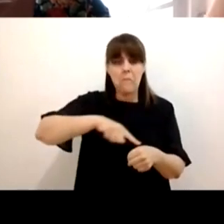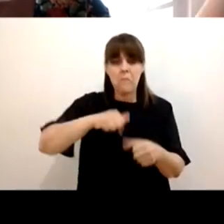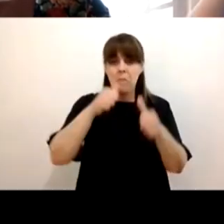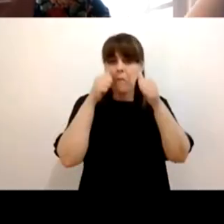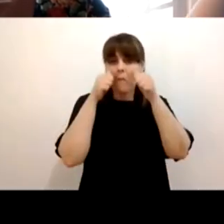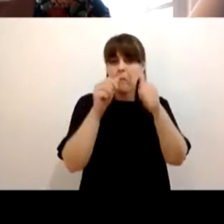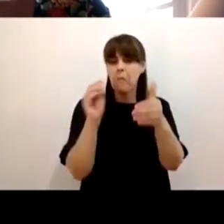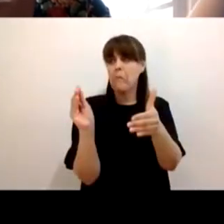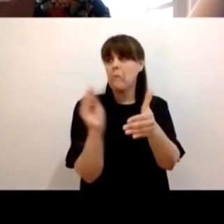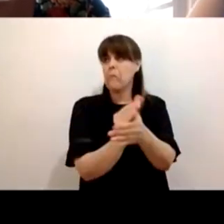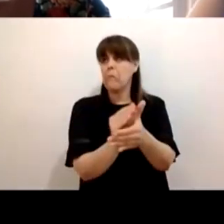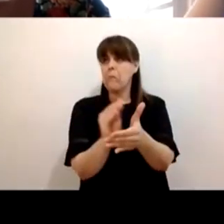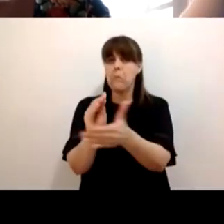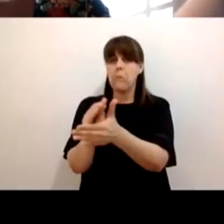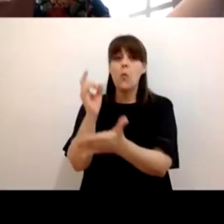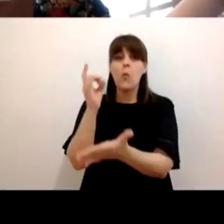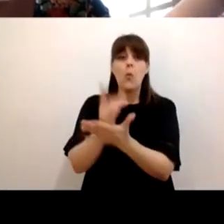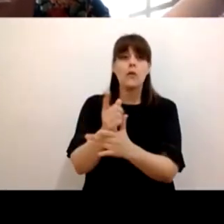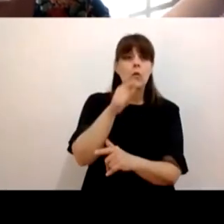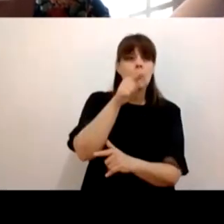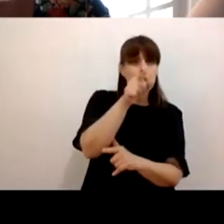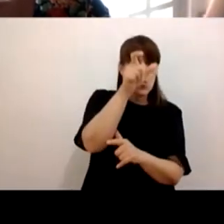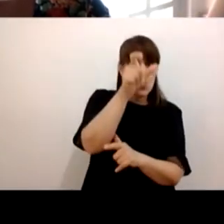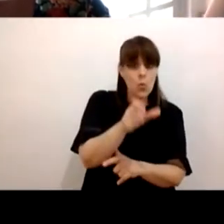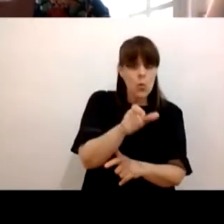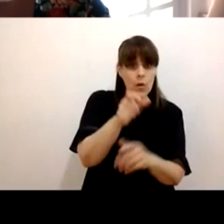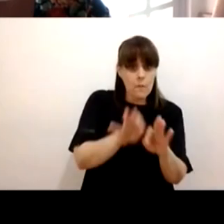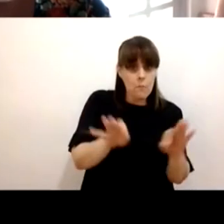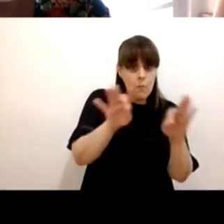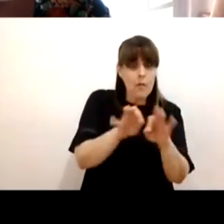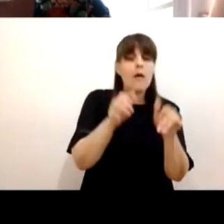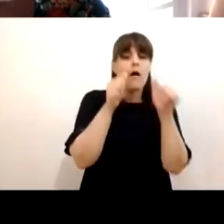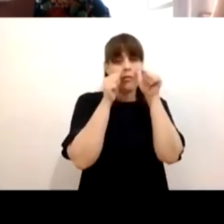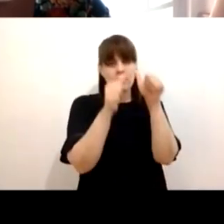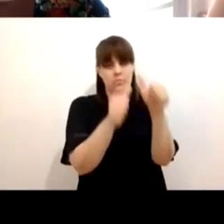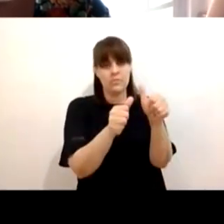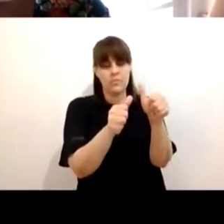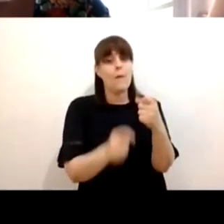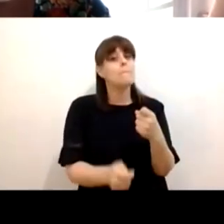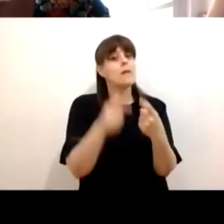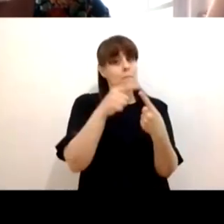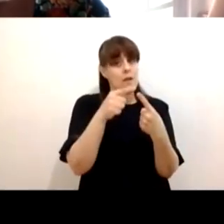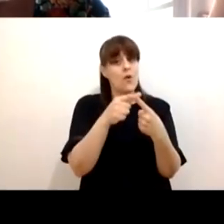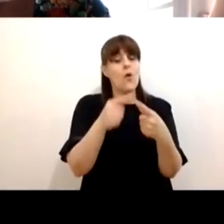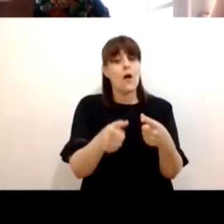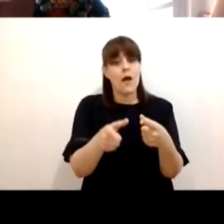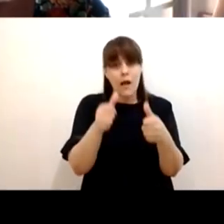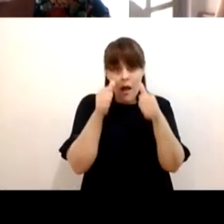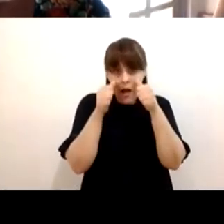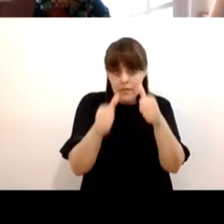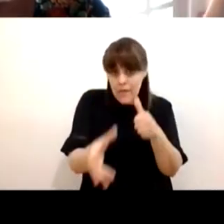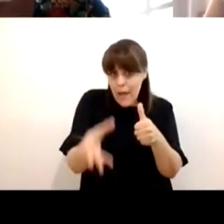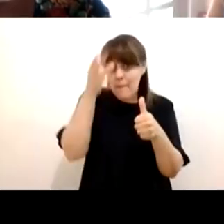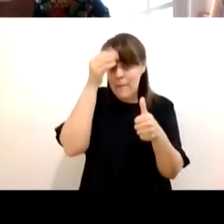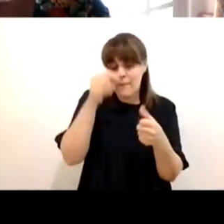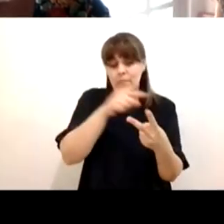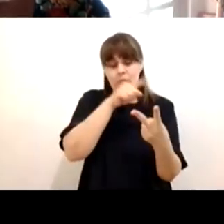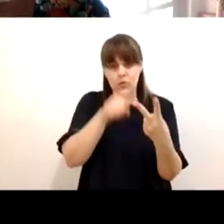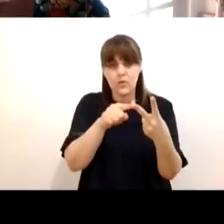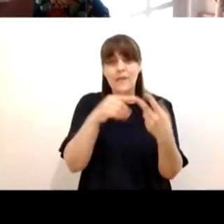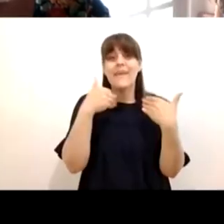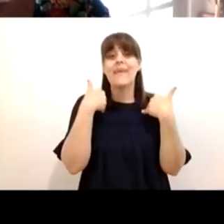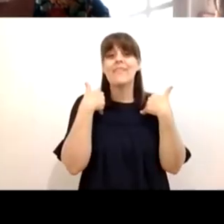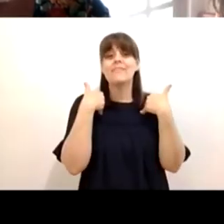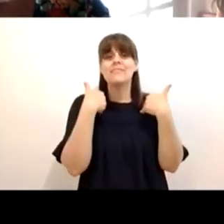parecen importantes aprender a escuchar dos comprender lo que se escucha